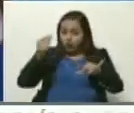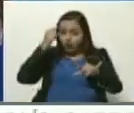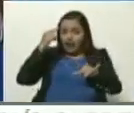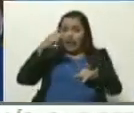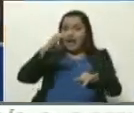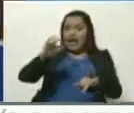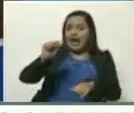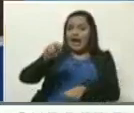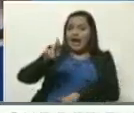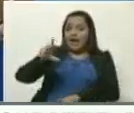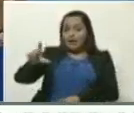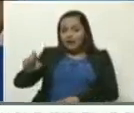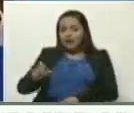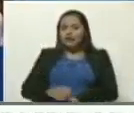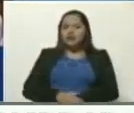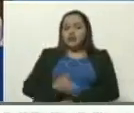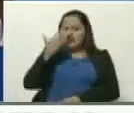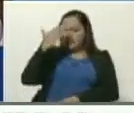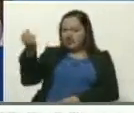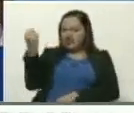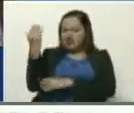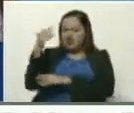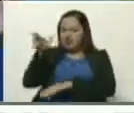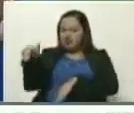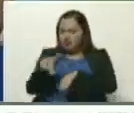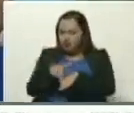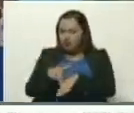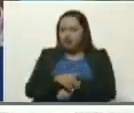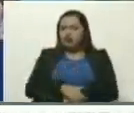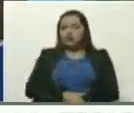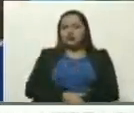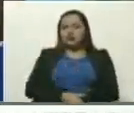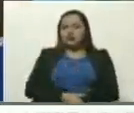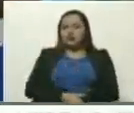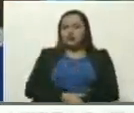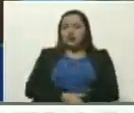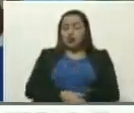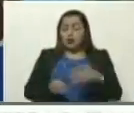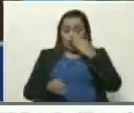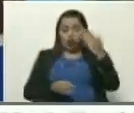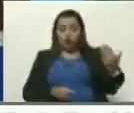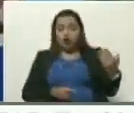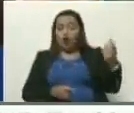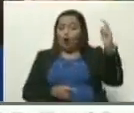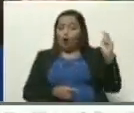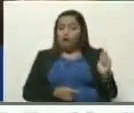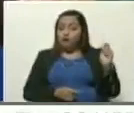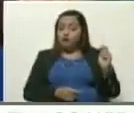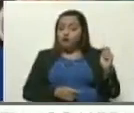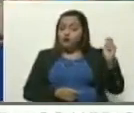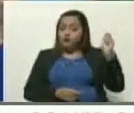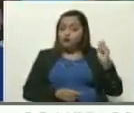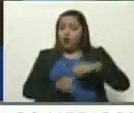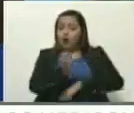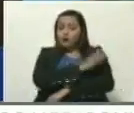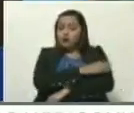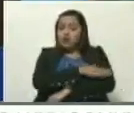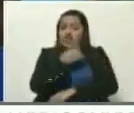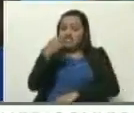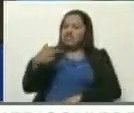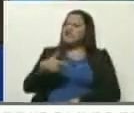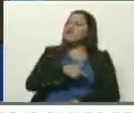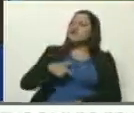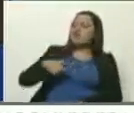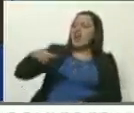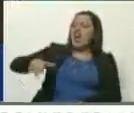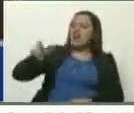frente al Parlamento y frente a un parlamentario o parlamentarios opositores, decir aquí está Chávez y va a seguir vivo en cada uno de nosotros, creo que fue